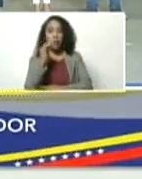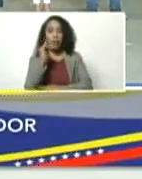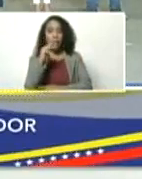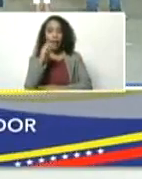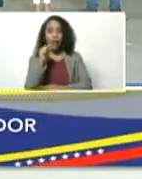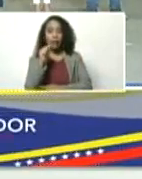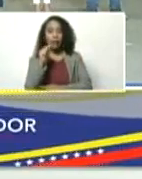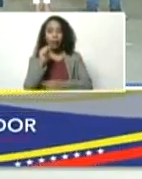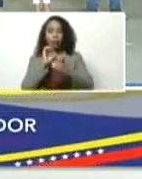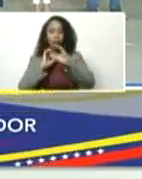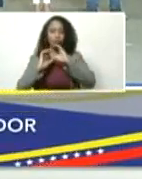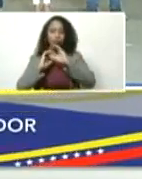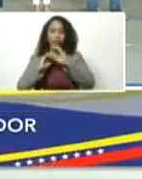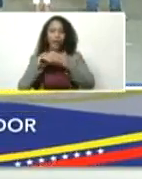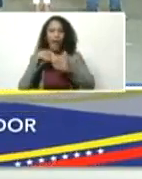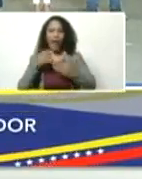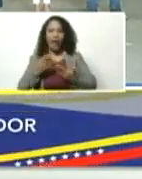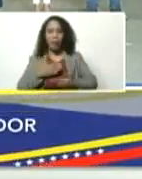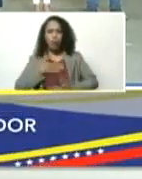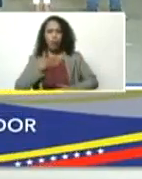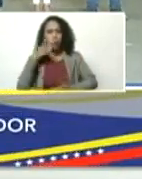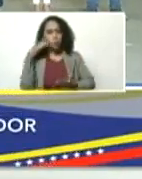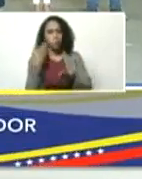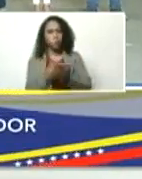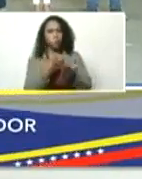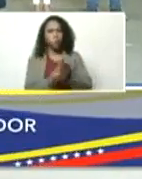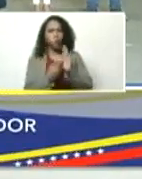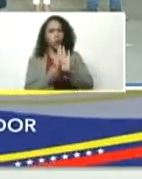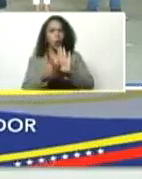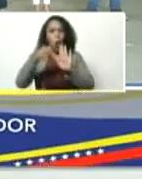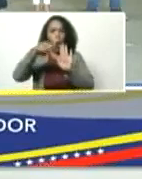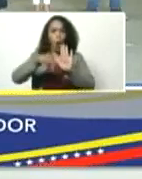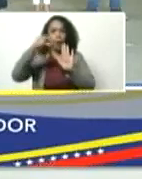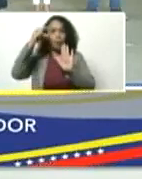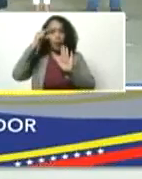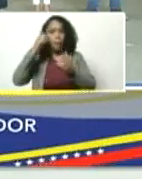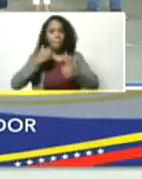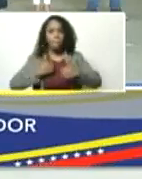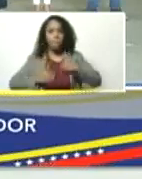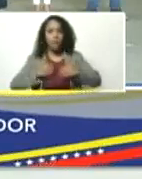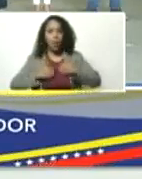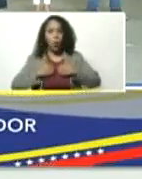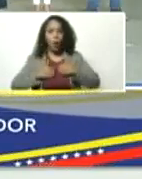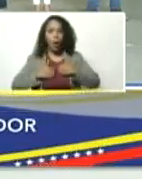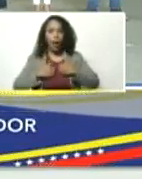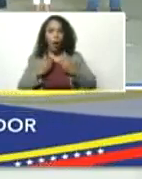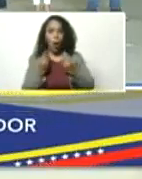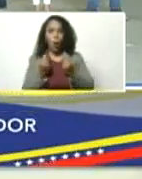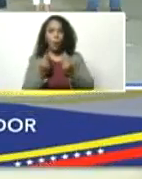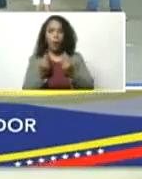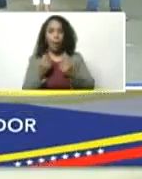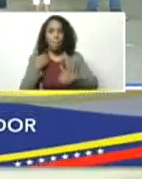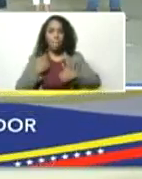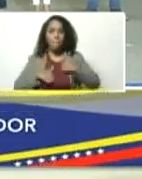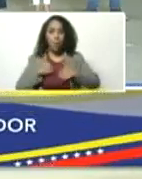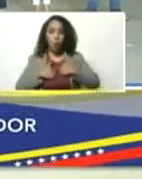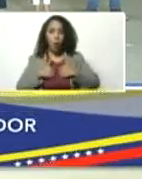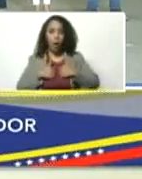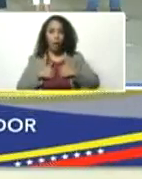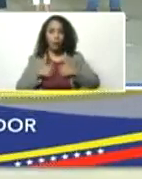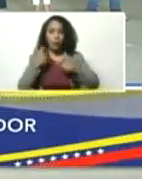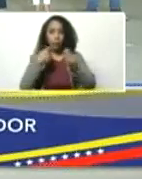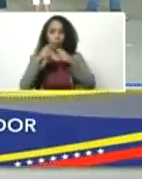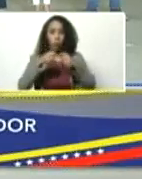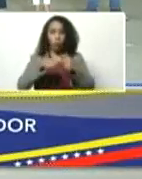conversadito, ¿qué nos puede mostrar desde allá? Hoy, día miércoles de economía, miércoles de